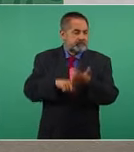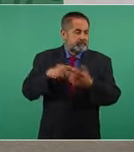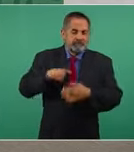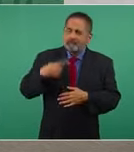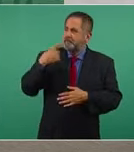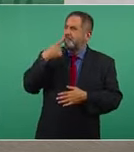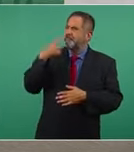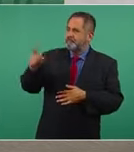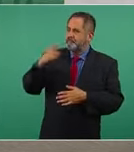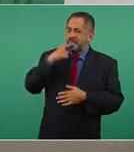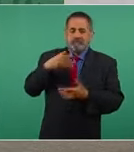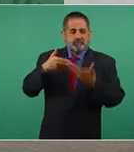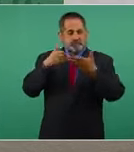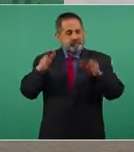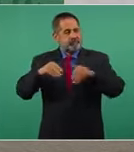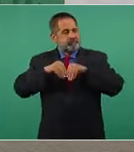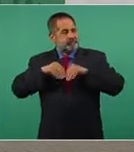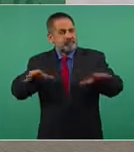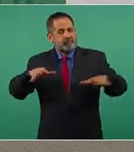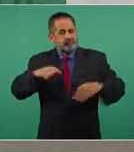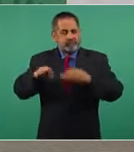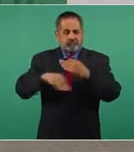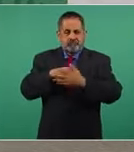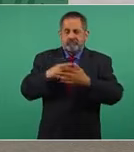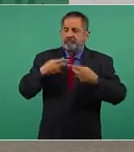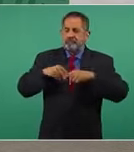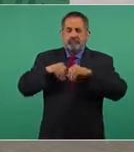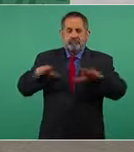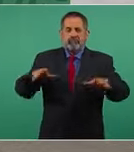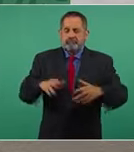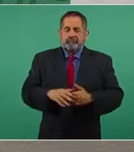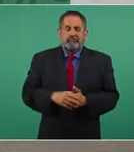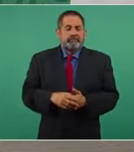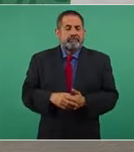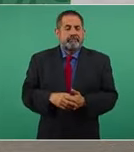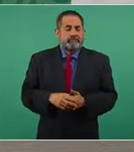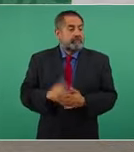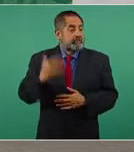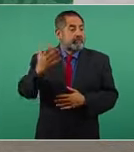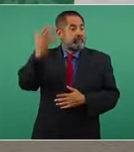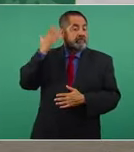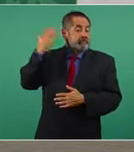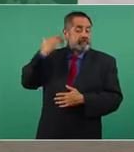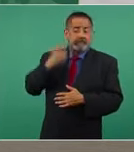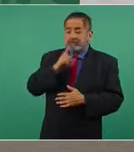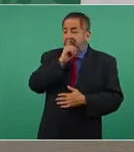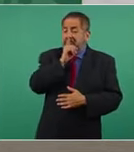denunciarlo, que hacerlo público, porque antes ni siquiera eso.